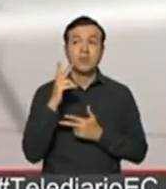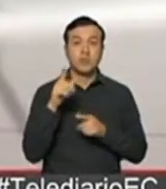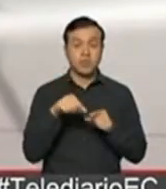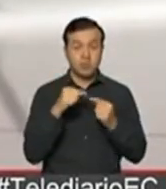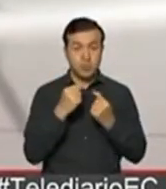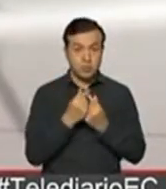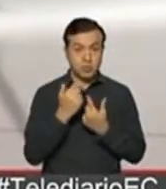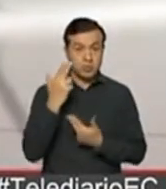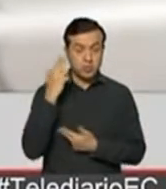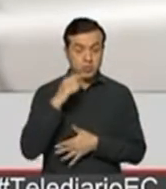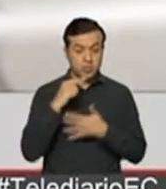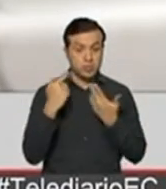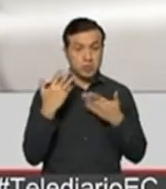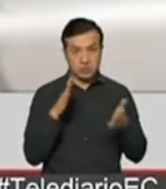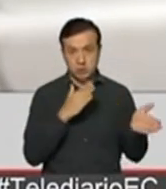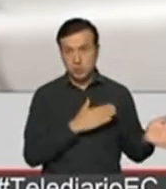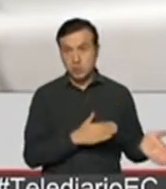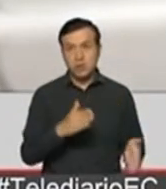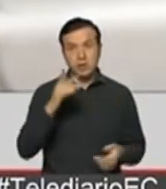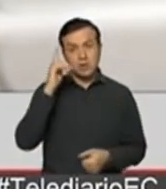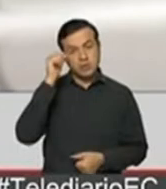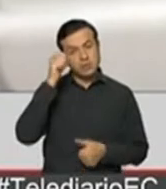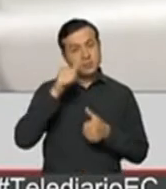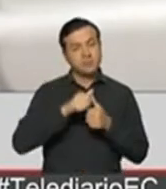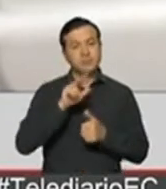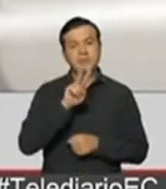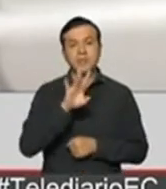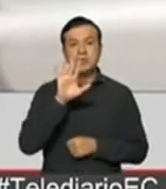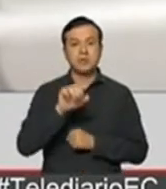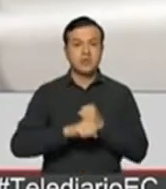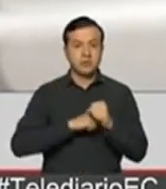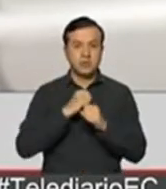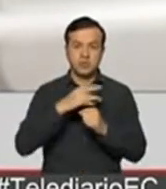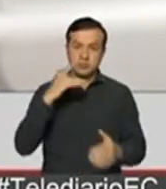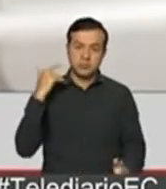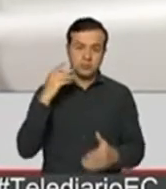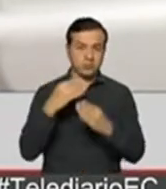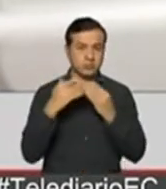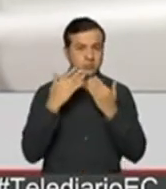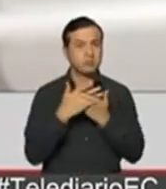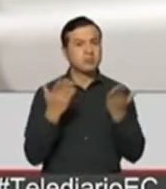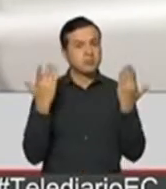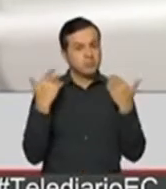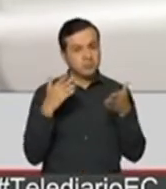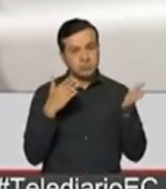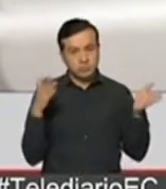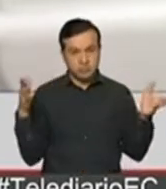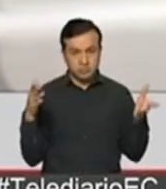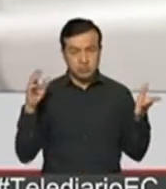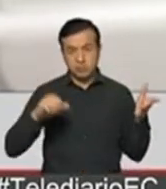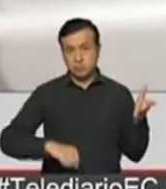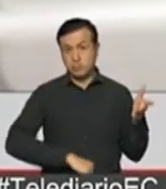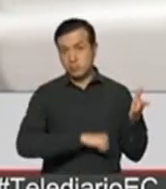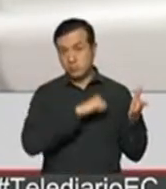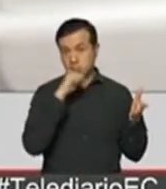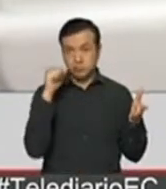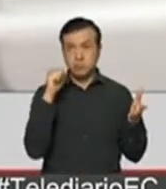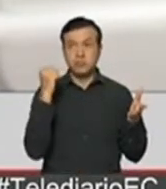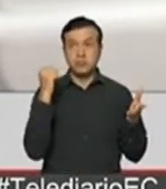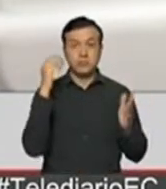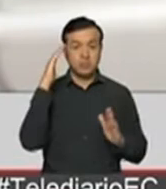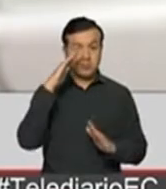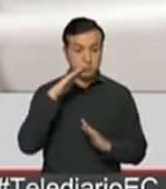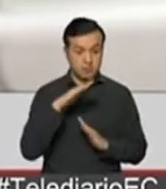armadas estamos nosotros recordando el 25 aniversario de la historia de la victoria de la paz